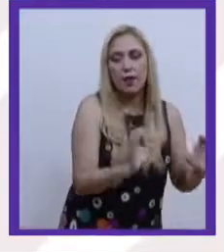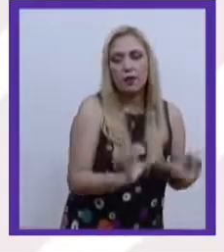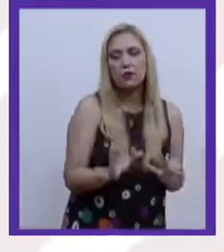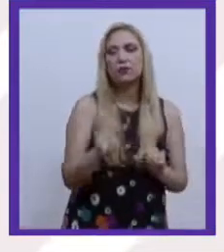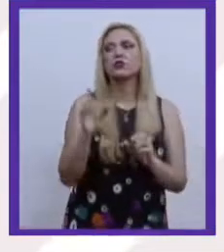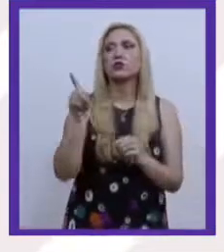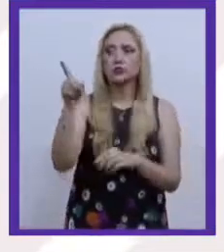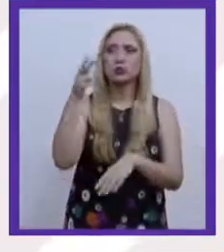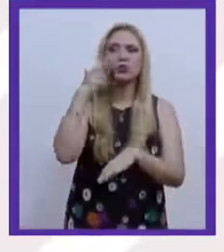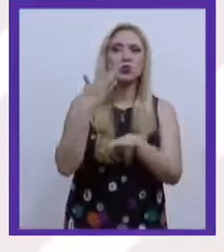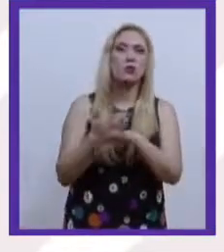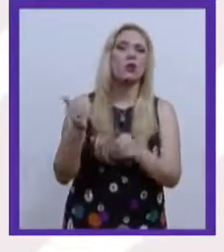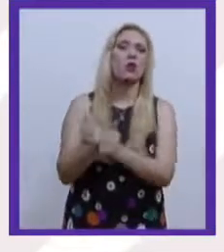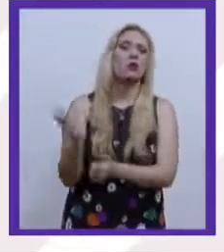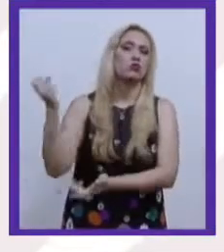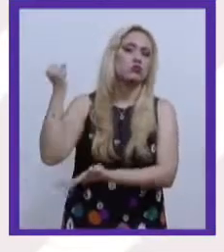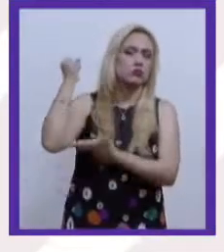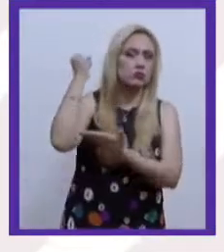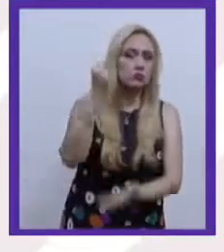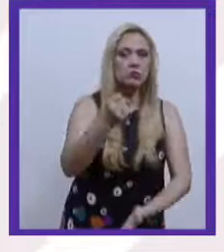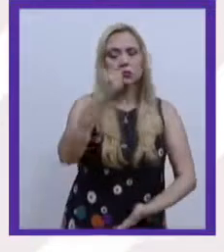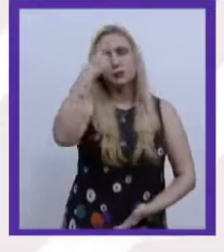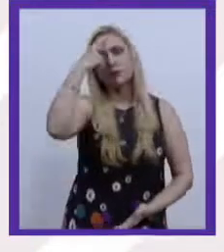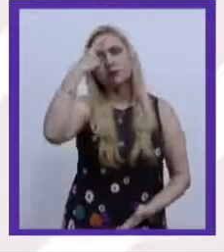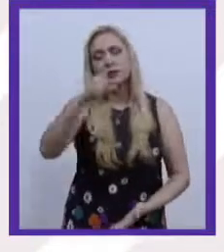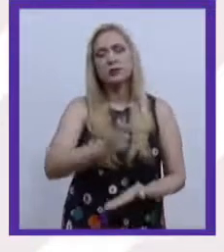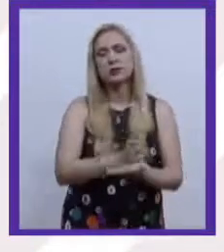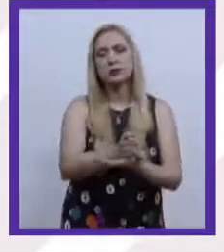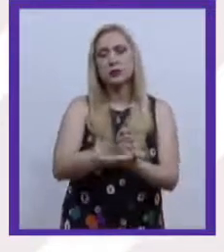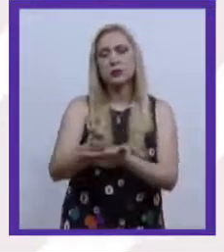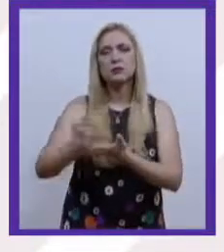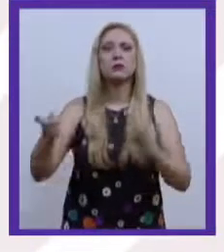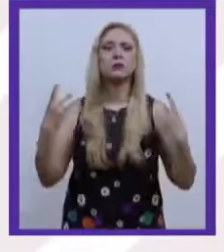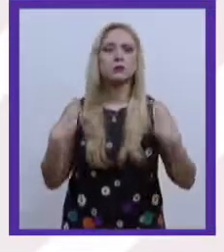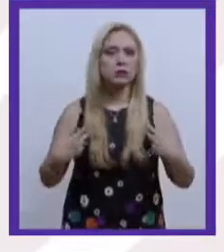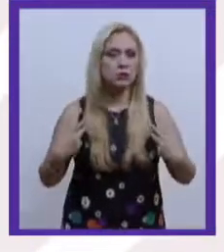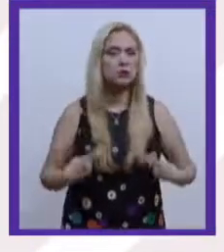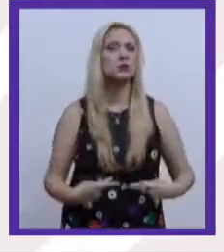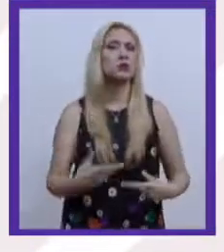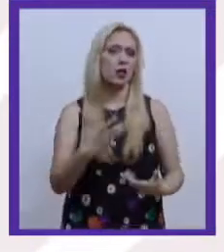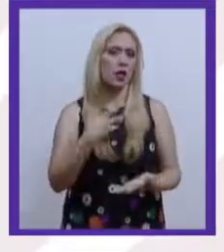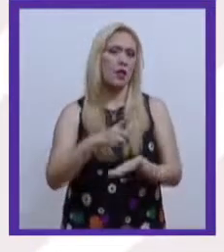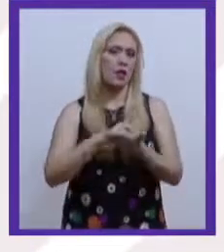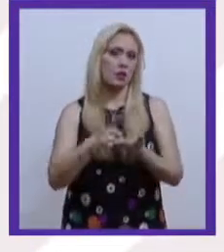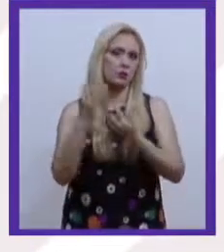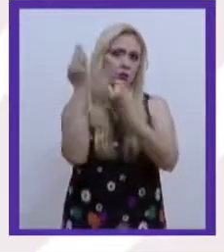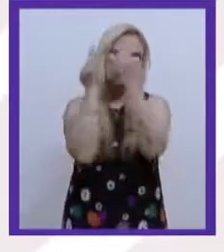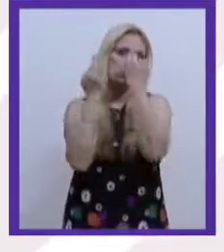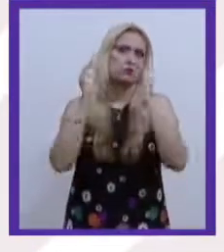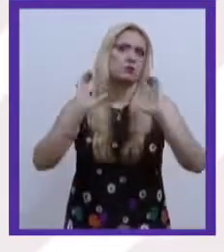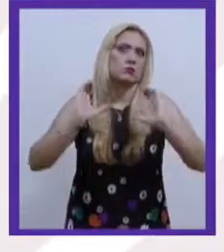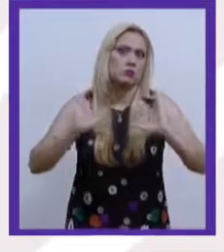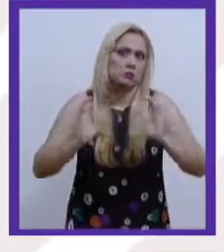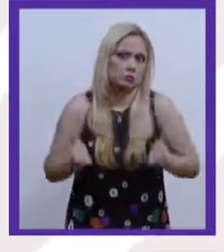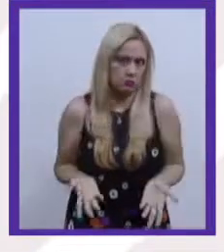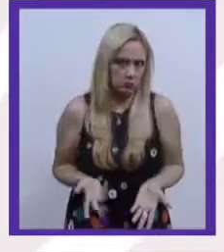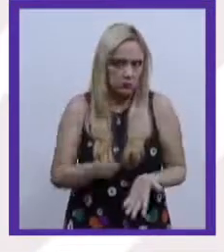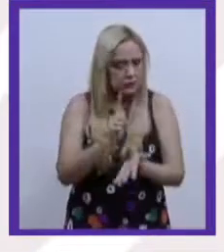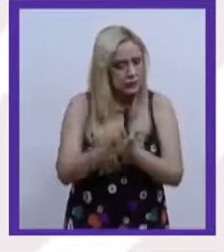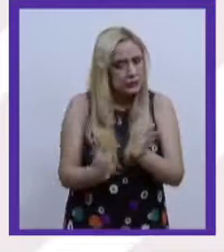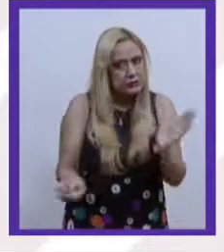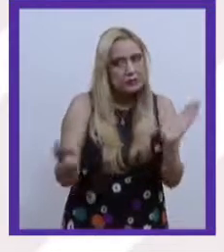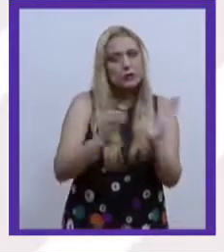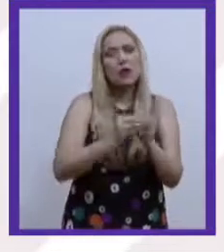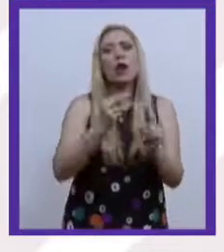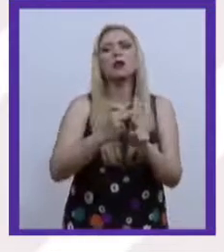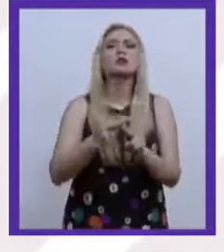establezca justamente cómo el Estado va a garantizarnos a todas las personas este derecho al cuidado, que se establezca en esa legislación incluso